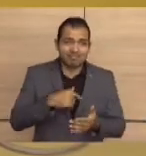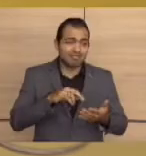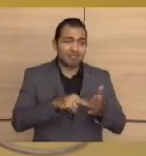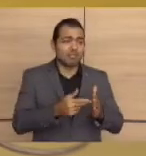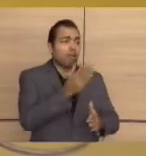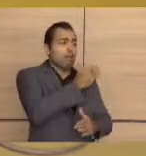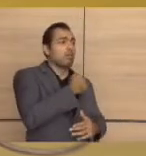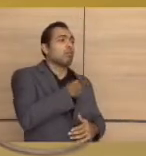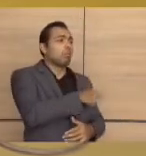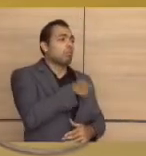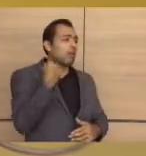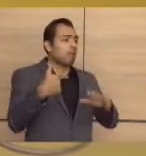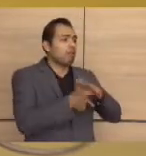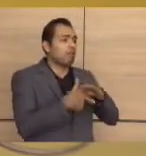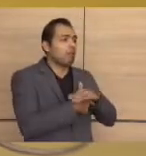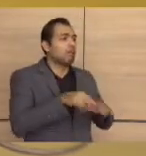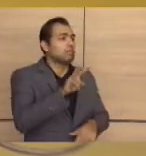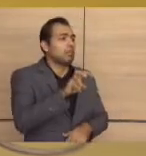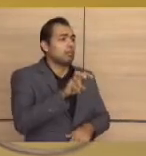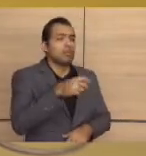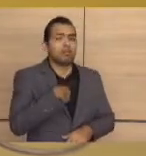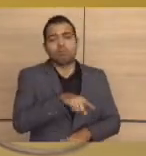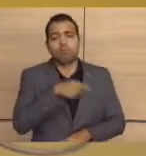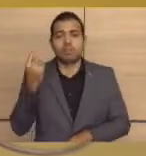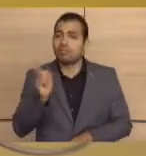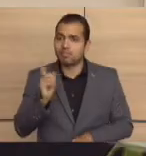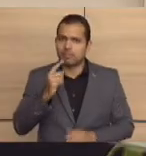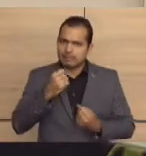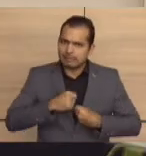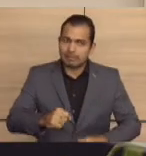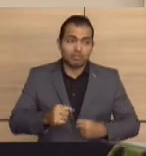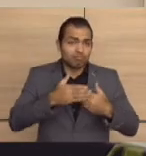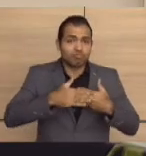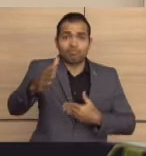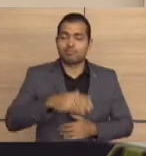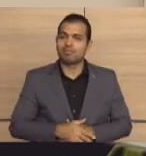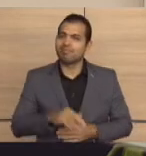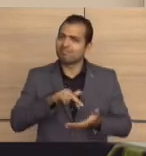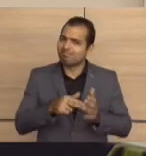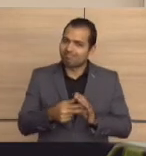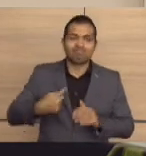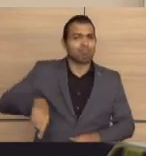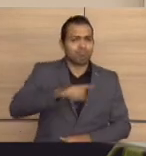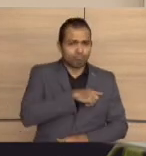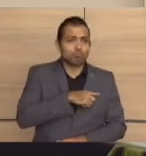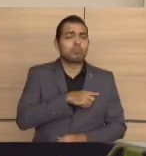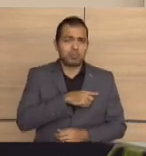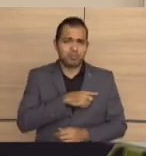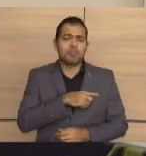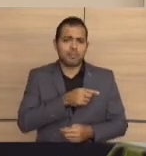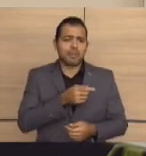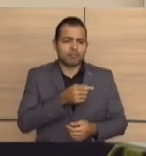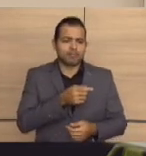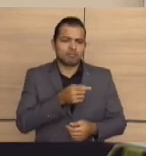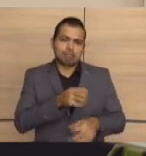que falta generar un poco más de empatía ya de nosotros hacia los hombres, porque también es cierto que